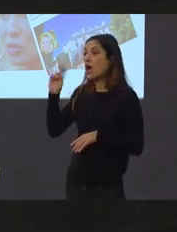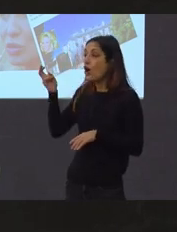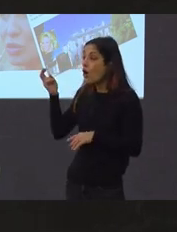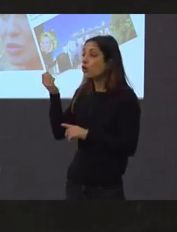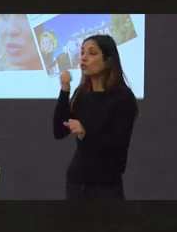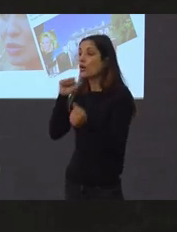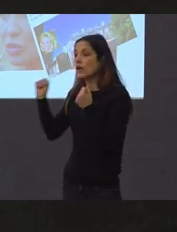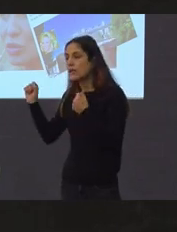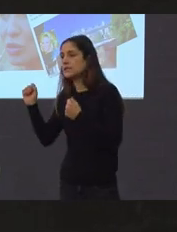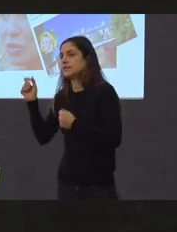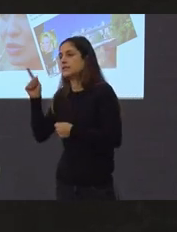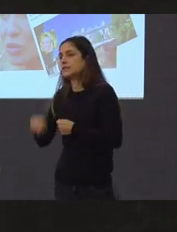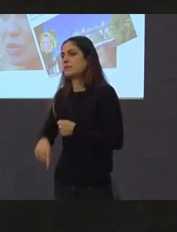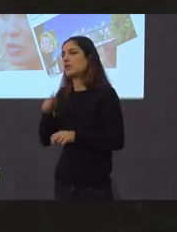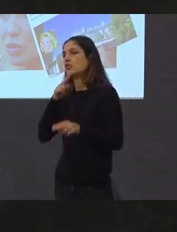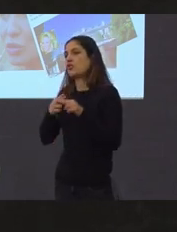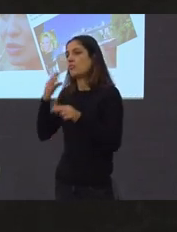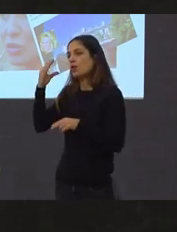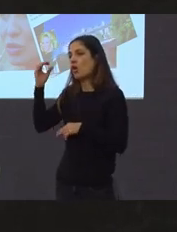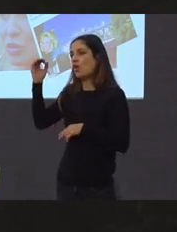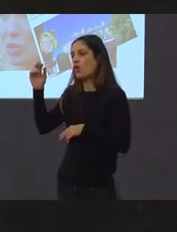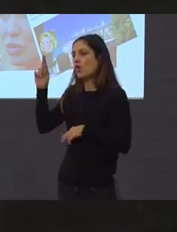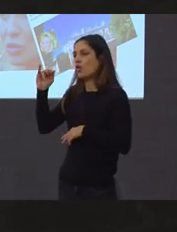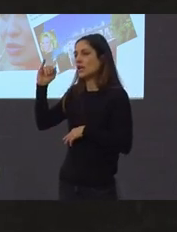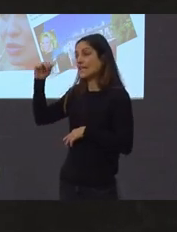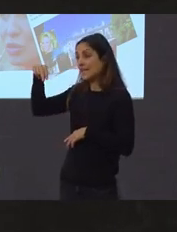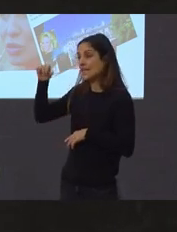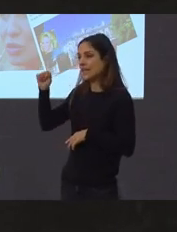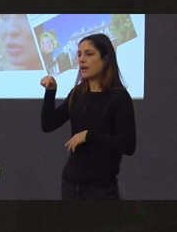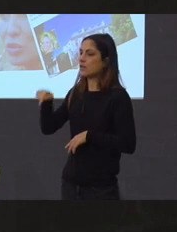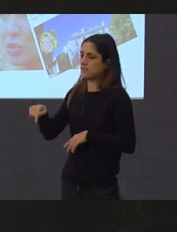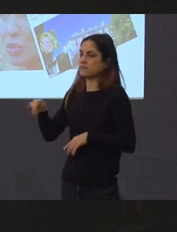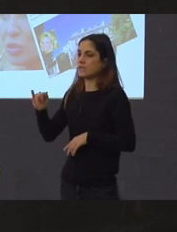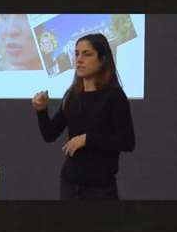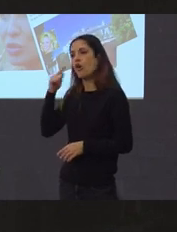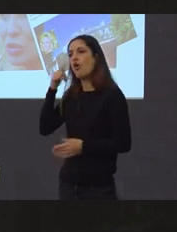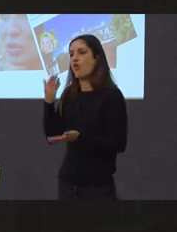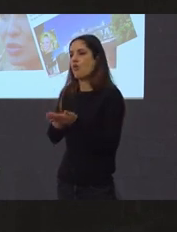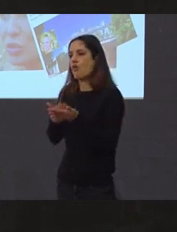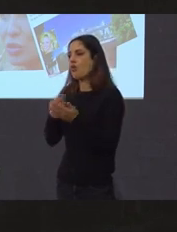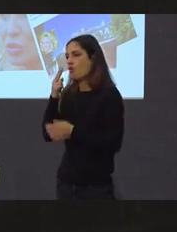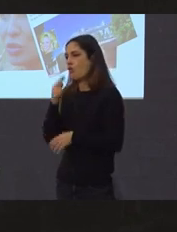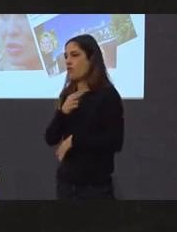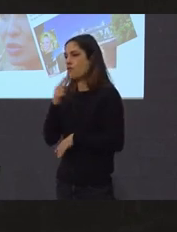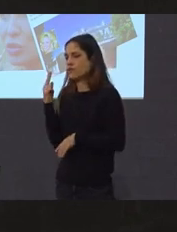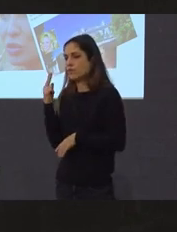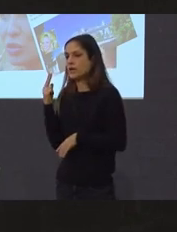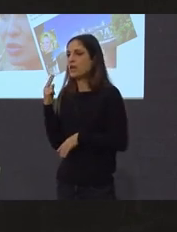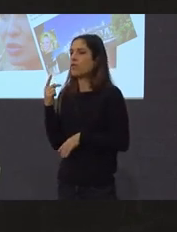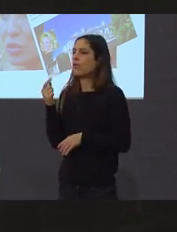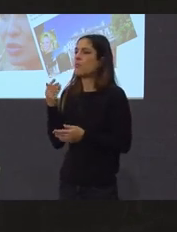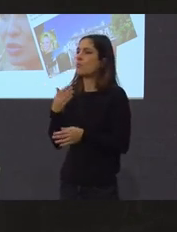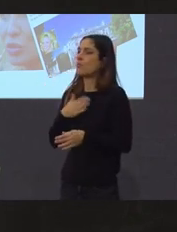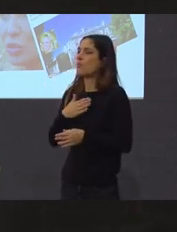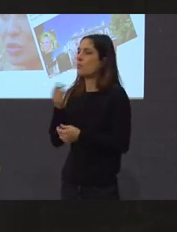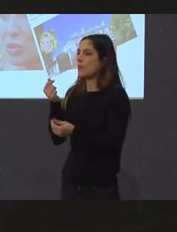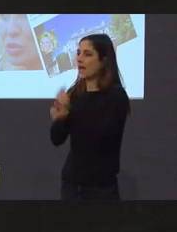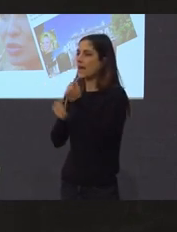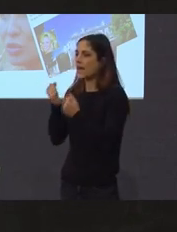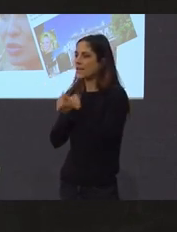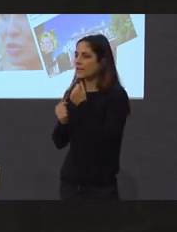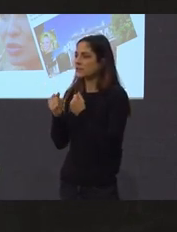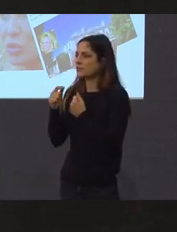que isto está superconfirmado, que Patrimonio Nacional pagou os seus gastos nun chalé, que non